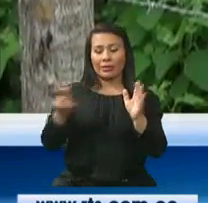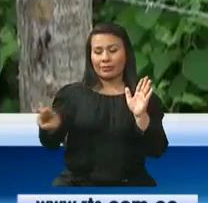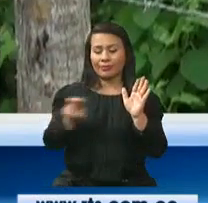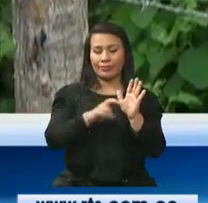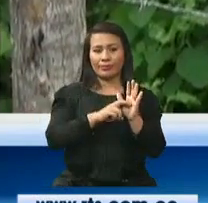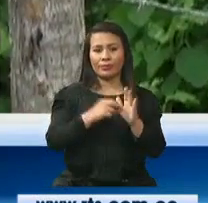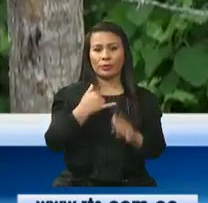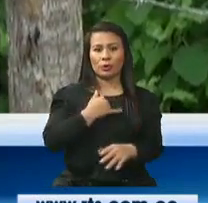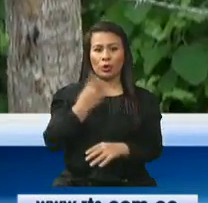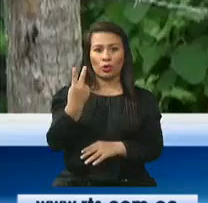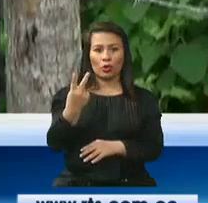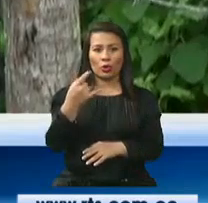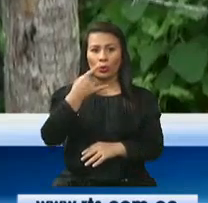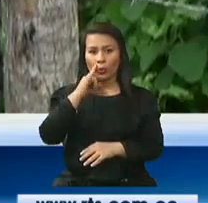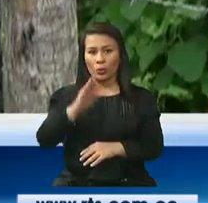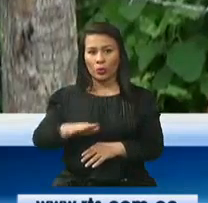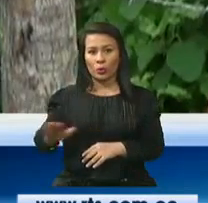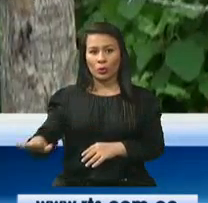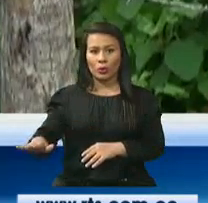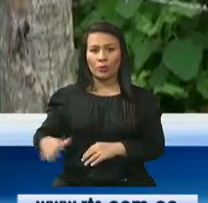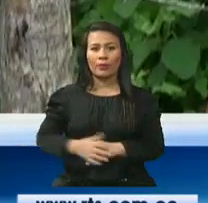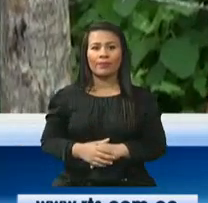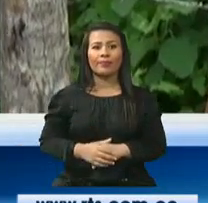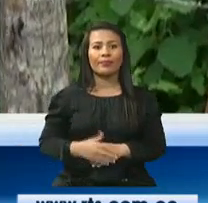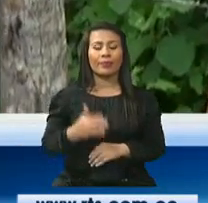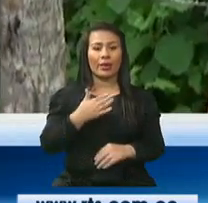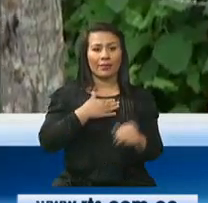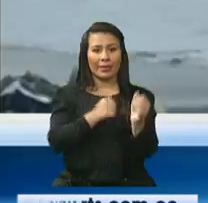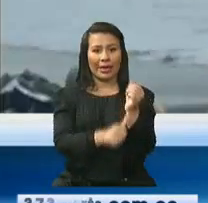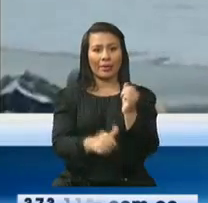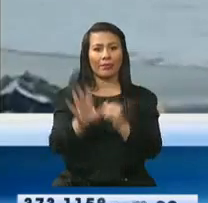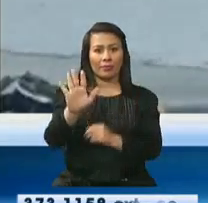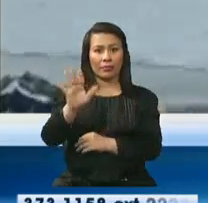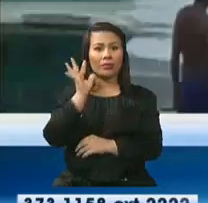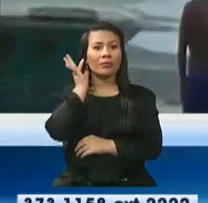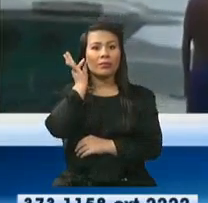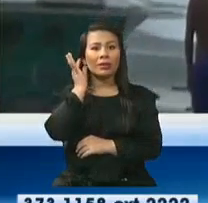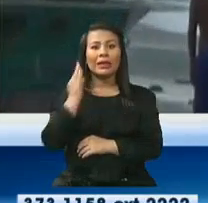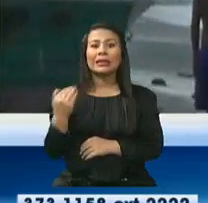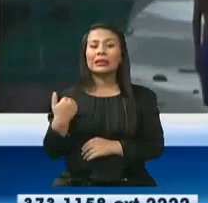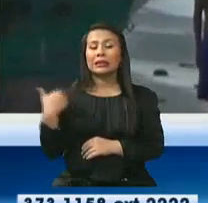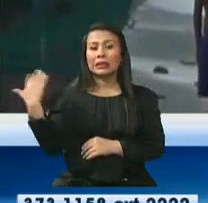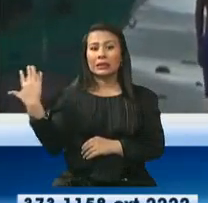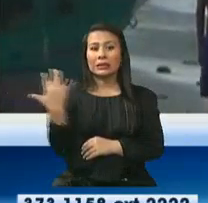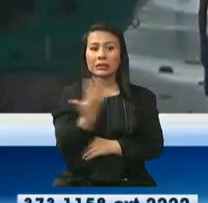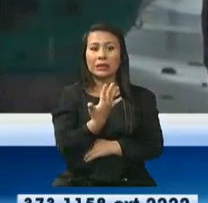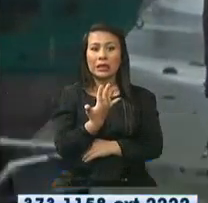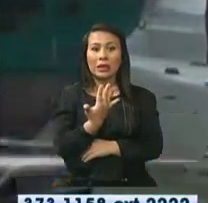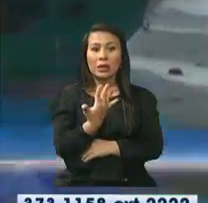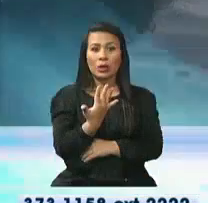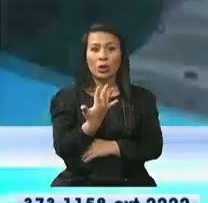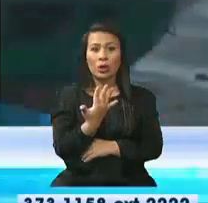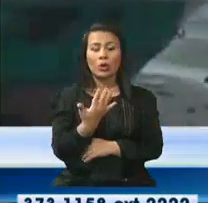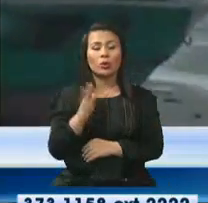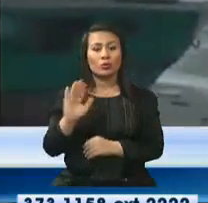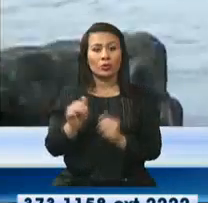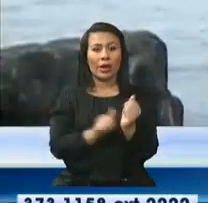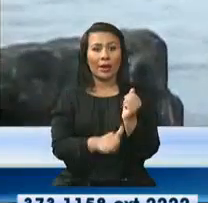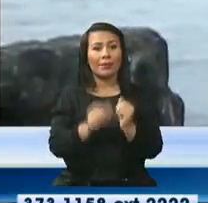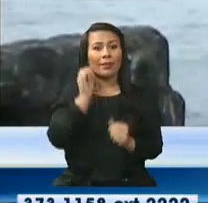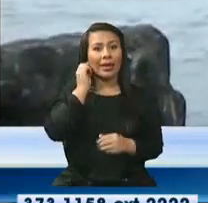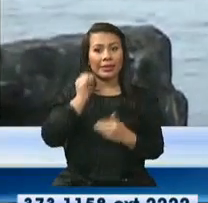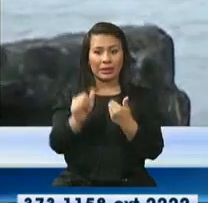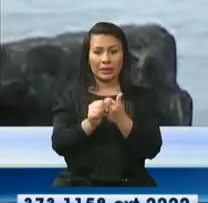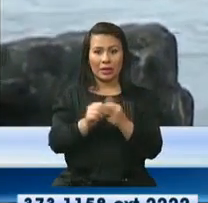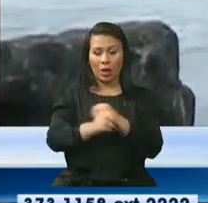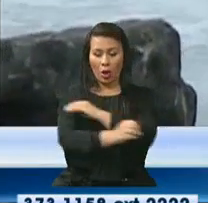cuando los niños y mi hermana con 5 si tuvimos que salir en mi hermana porque estaba sobre la orilla